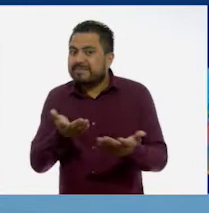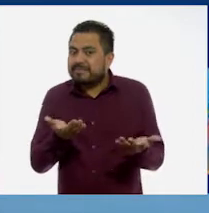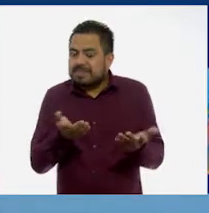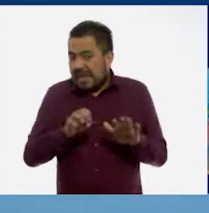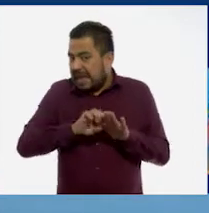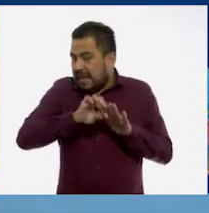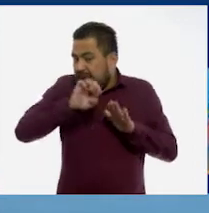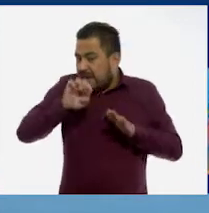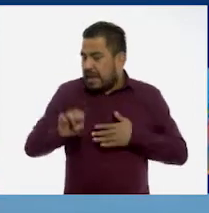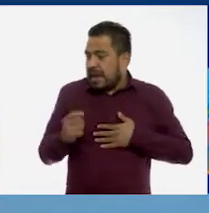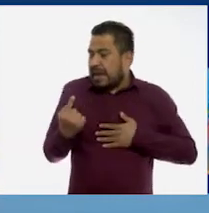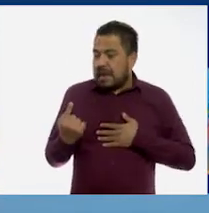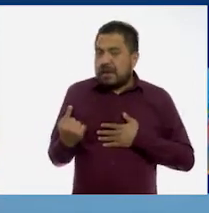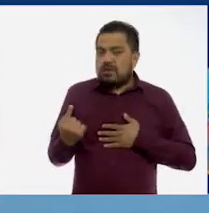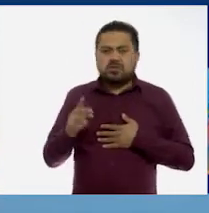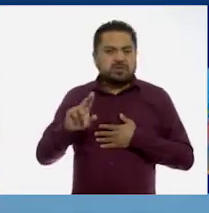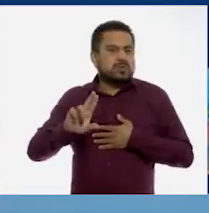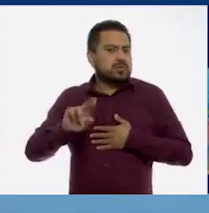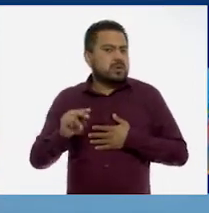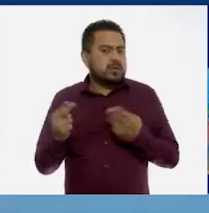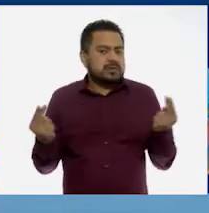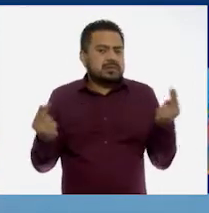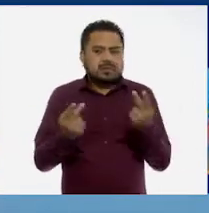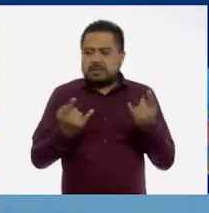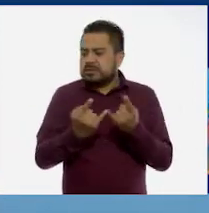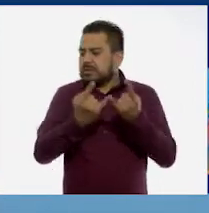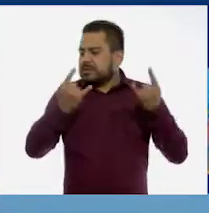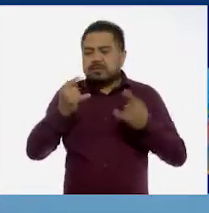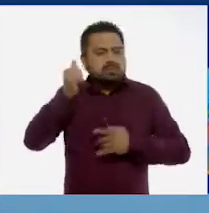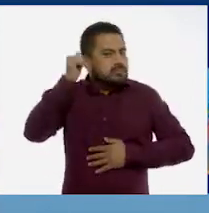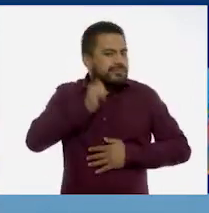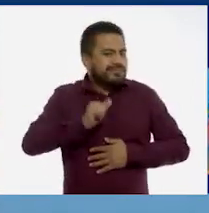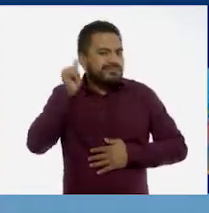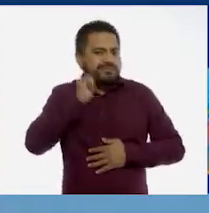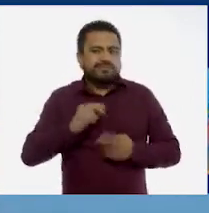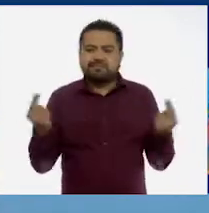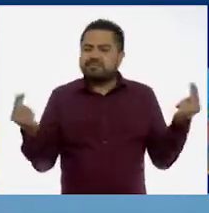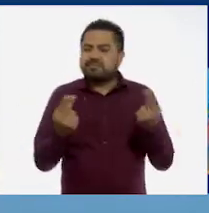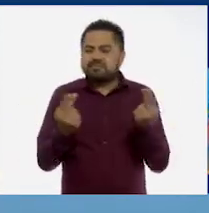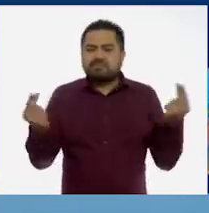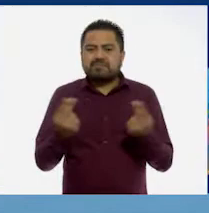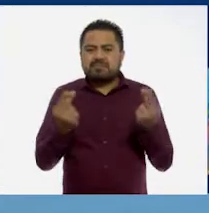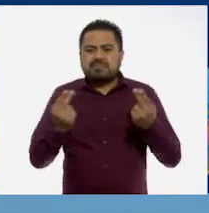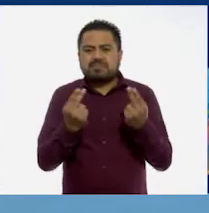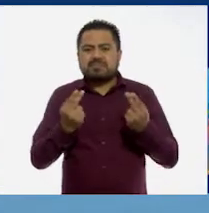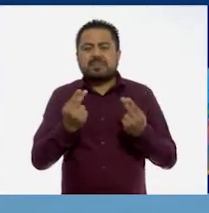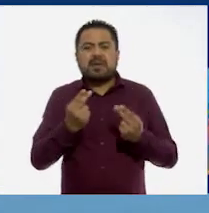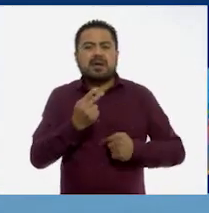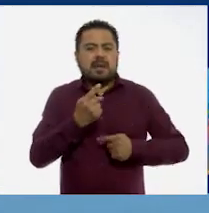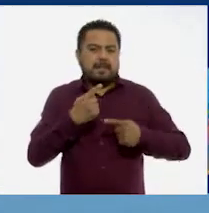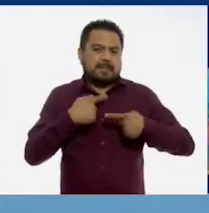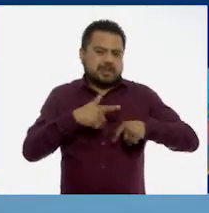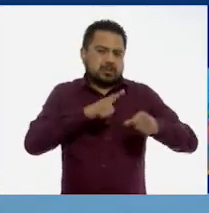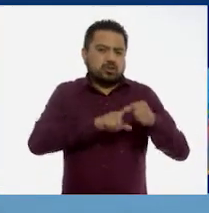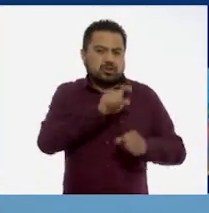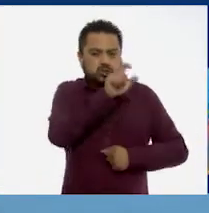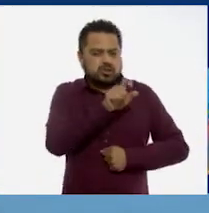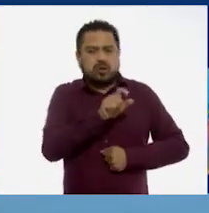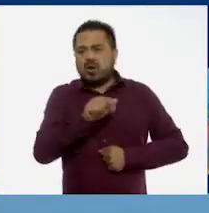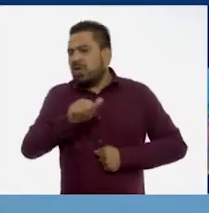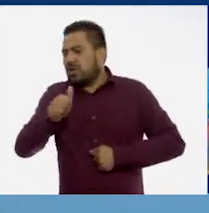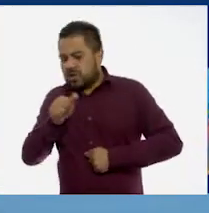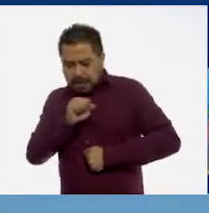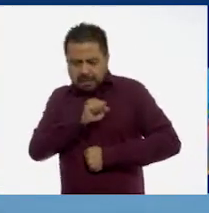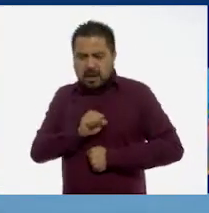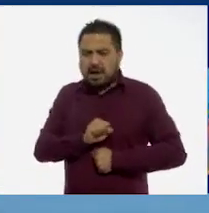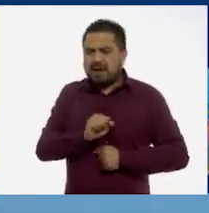un ejemplo de que no necesariamente las historias necesitan un protagonista y un antagonista. Hay muchas formas